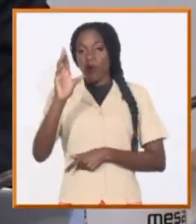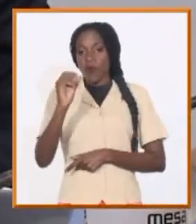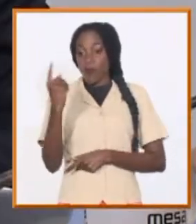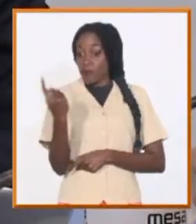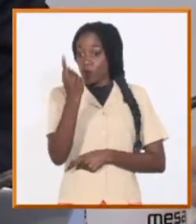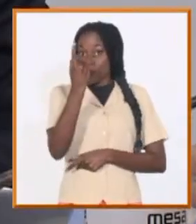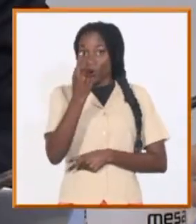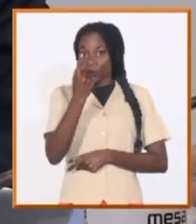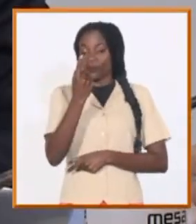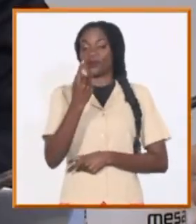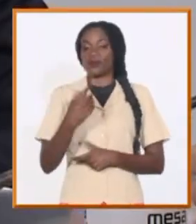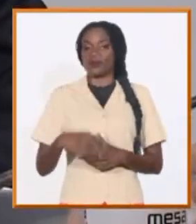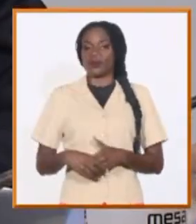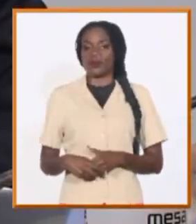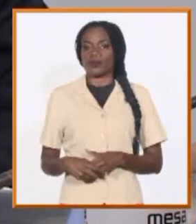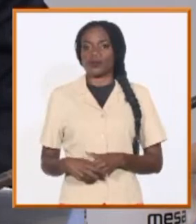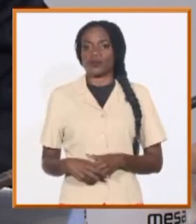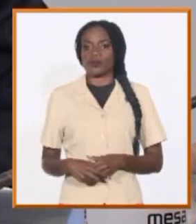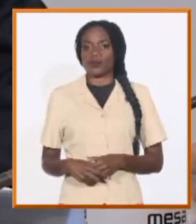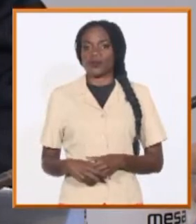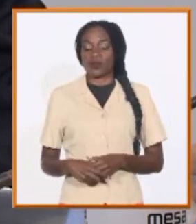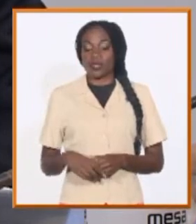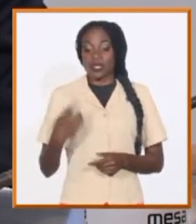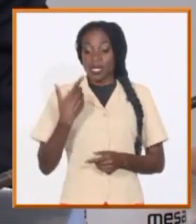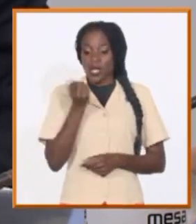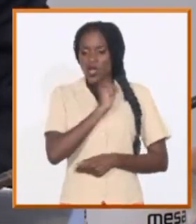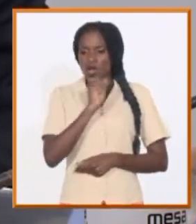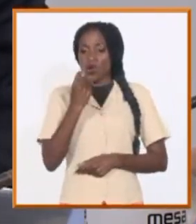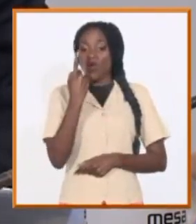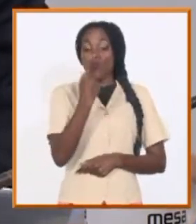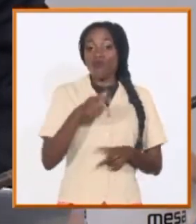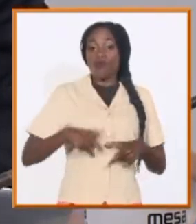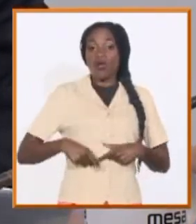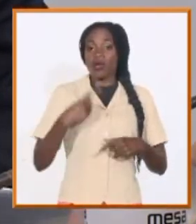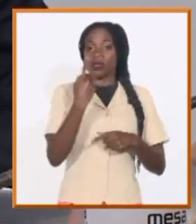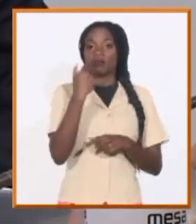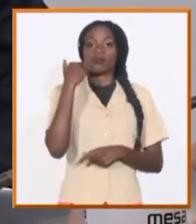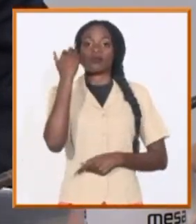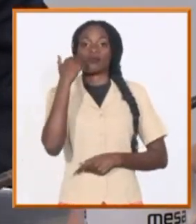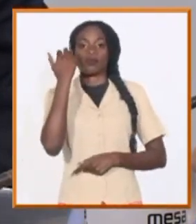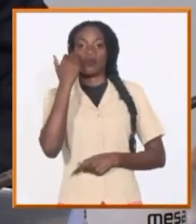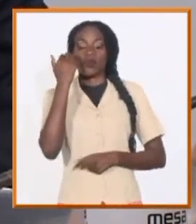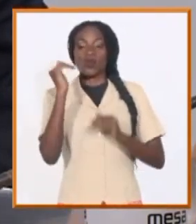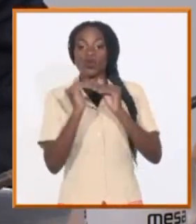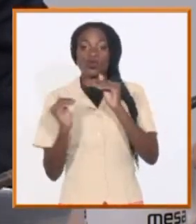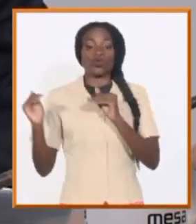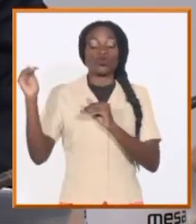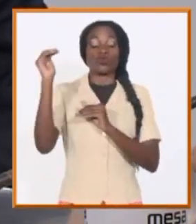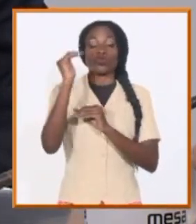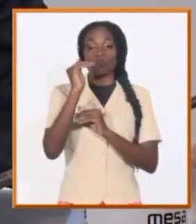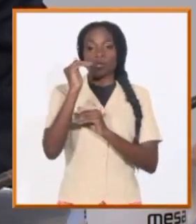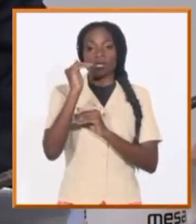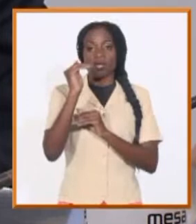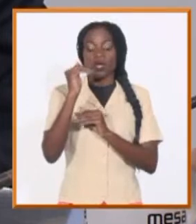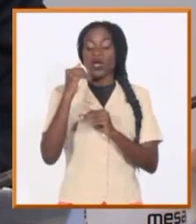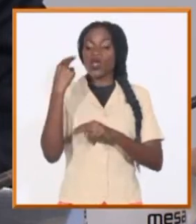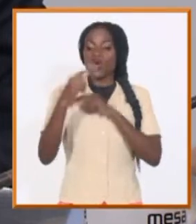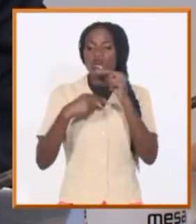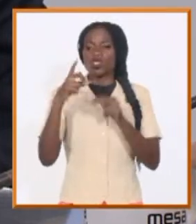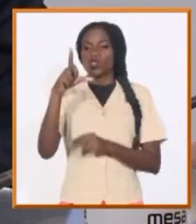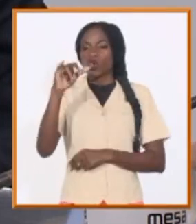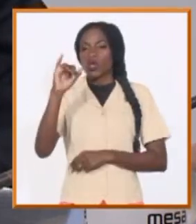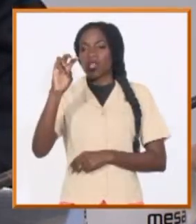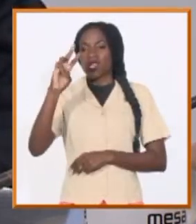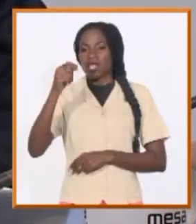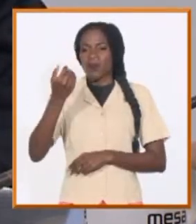medalla de oro, y logra una medalla de cada color y supera la actuación que tuvo en Lima. Pero bueno, después